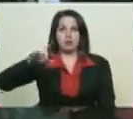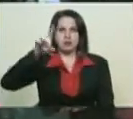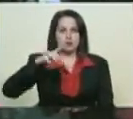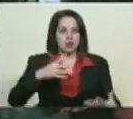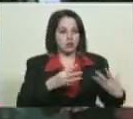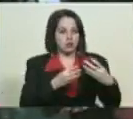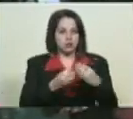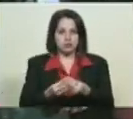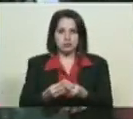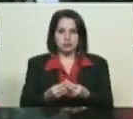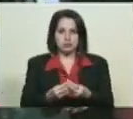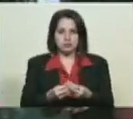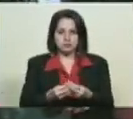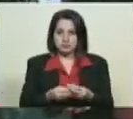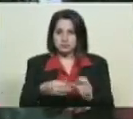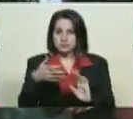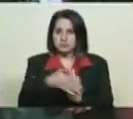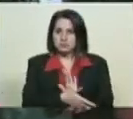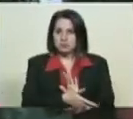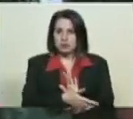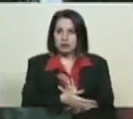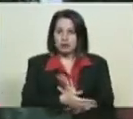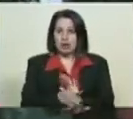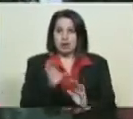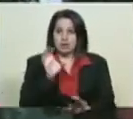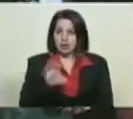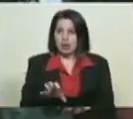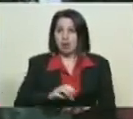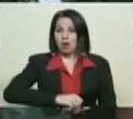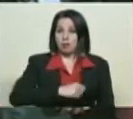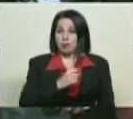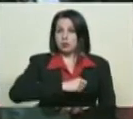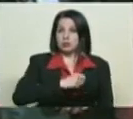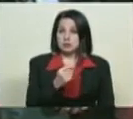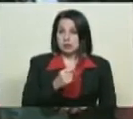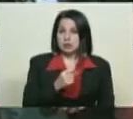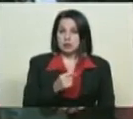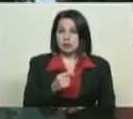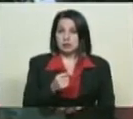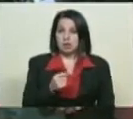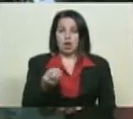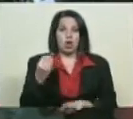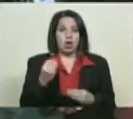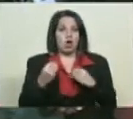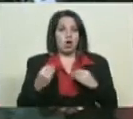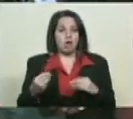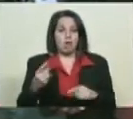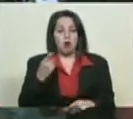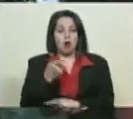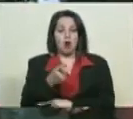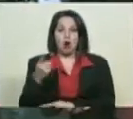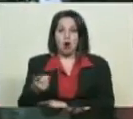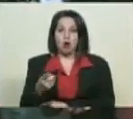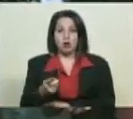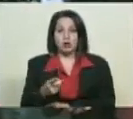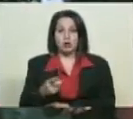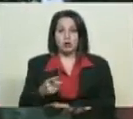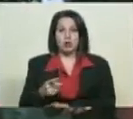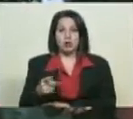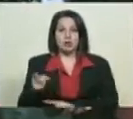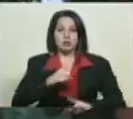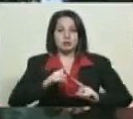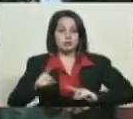acompañándonos, a los cuerpos de seguridad del Estado, los policías que estuvieron bajo las órdenes del Comandante